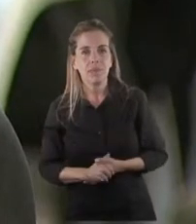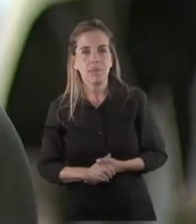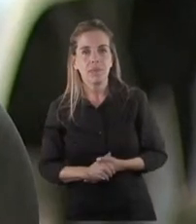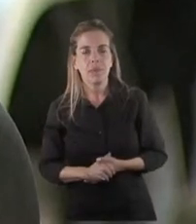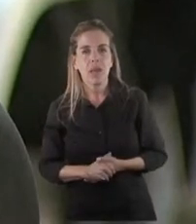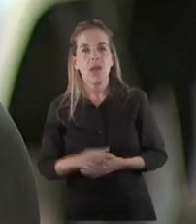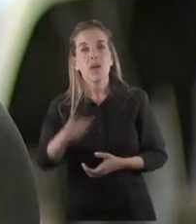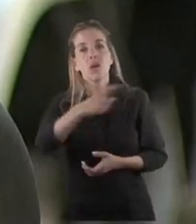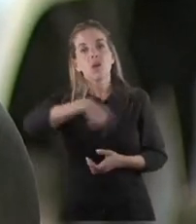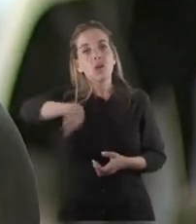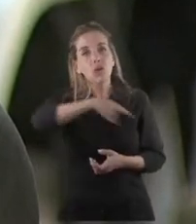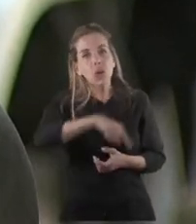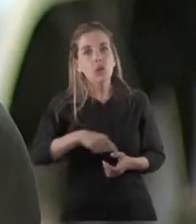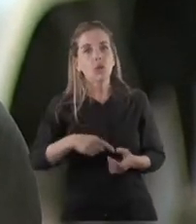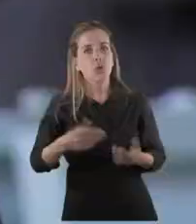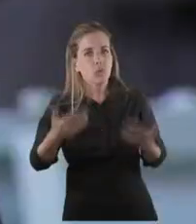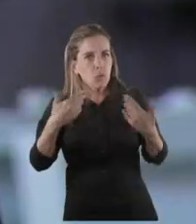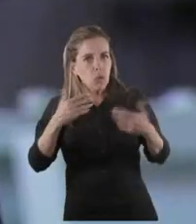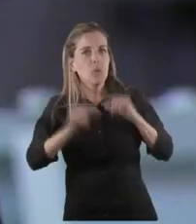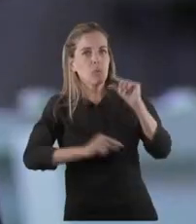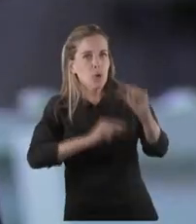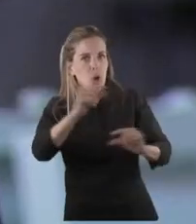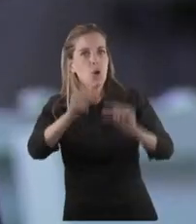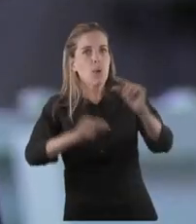Hemos podido sobrellevar la pandemia.